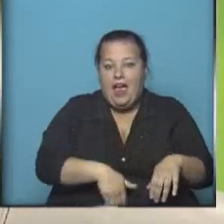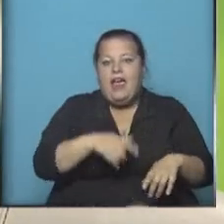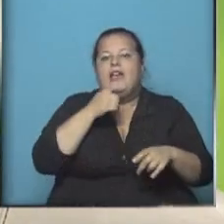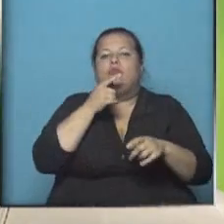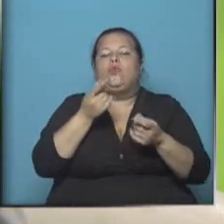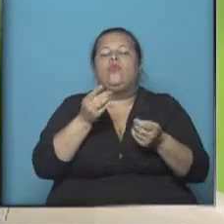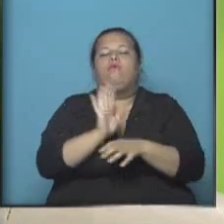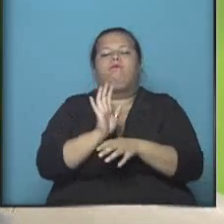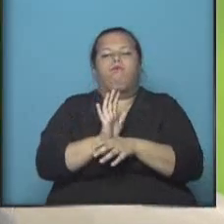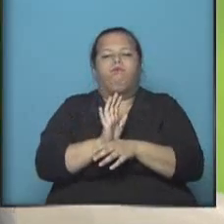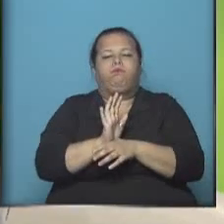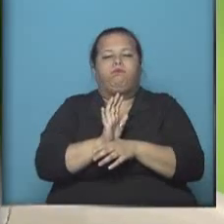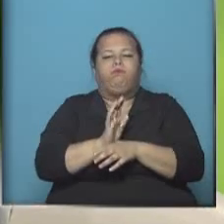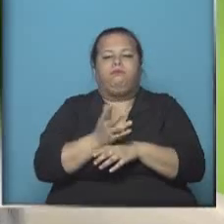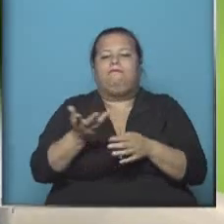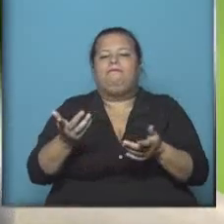es un